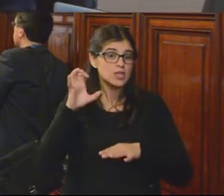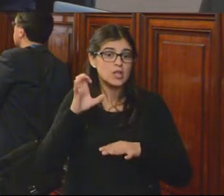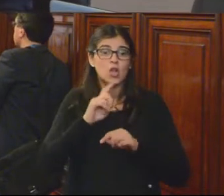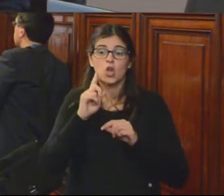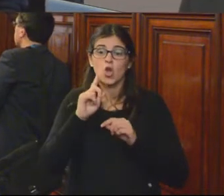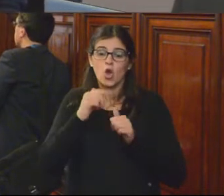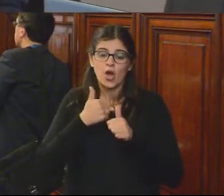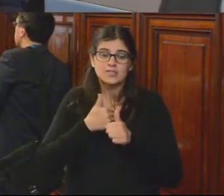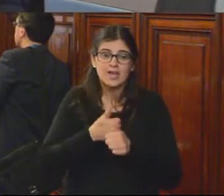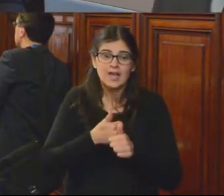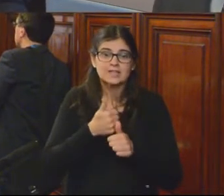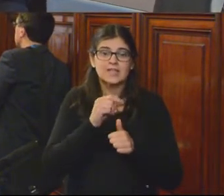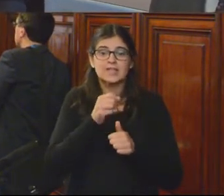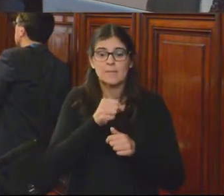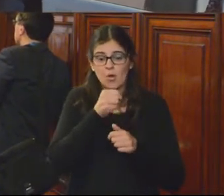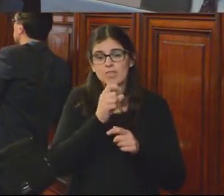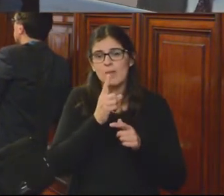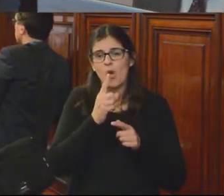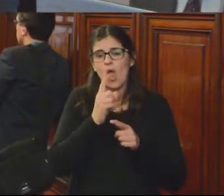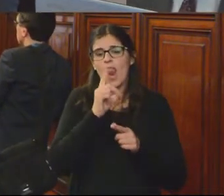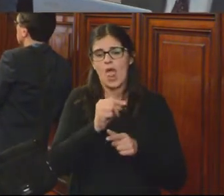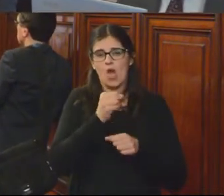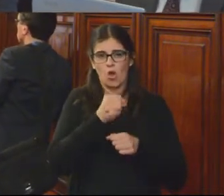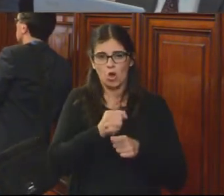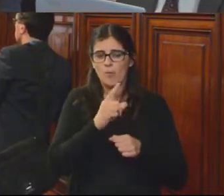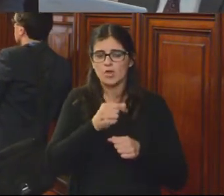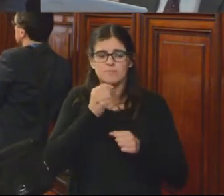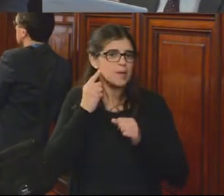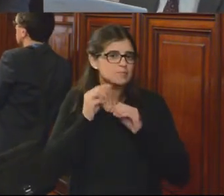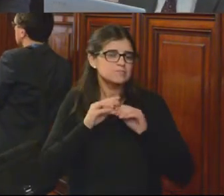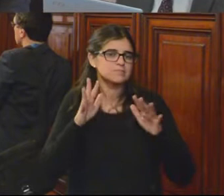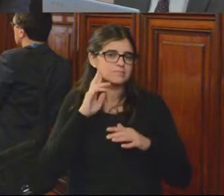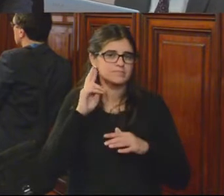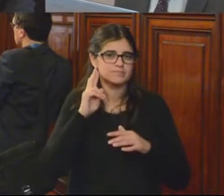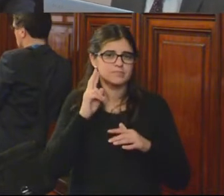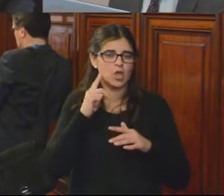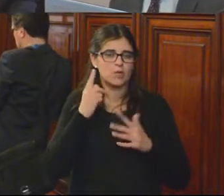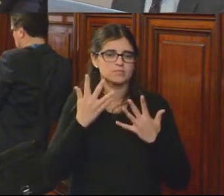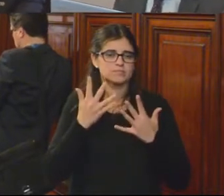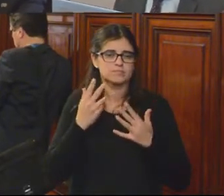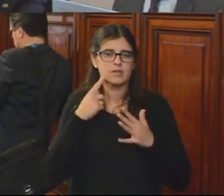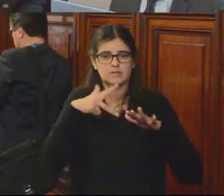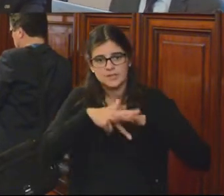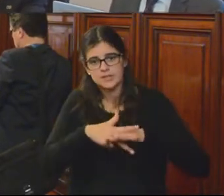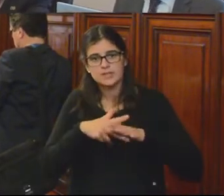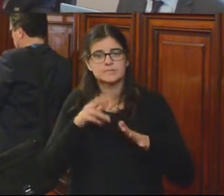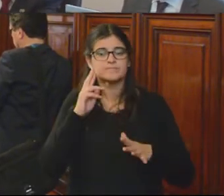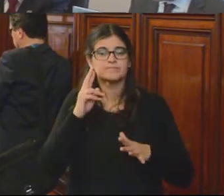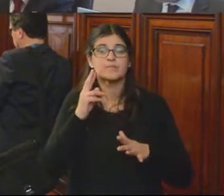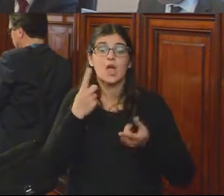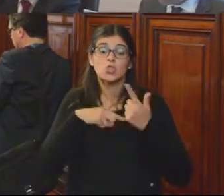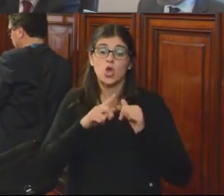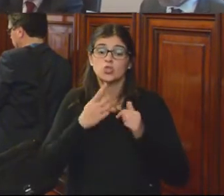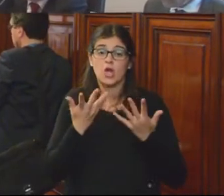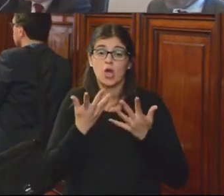acercarse demasiado al micro, ni tan lejos tampoco, pero no tan cerca para no saturar la transmisión. Entonces, otorgo